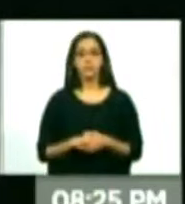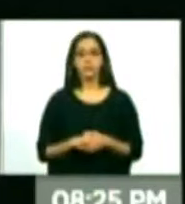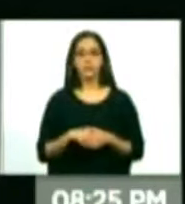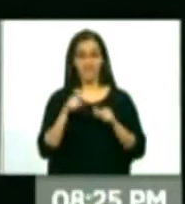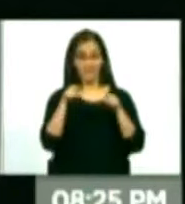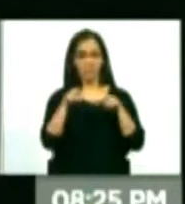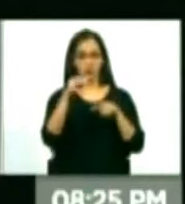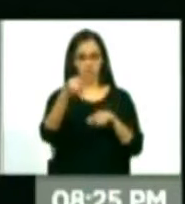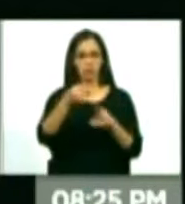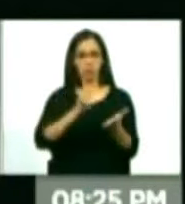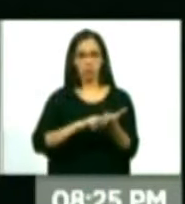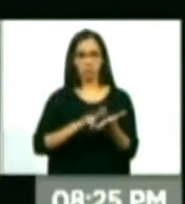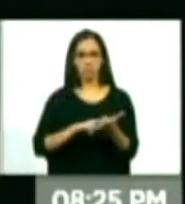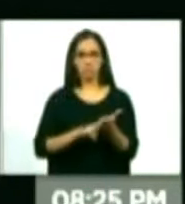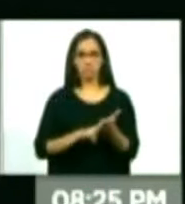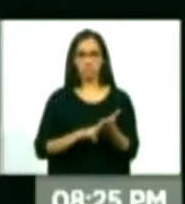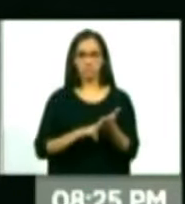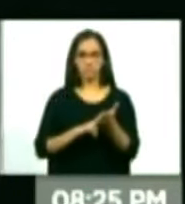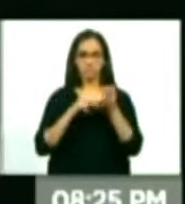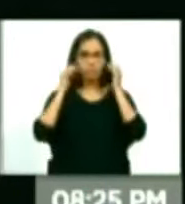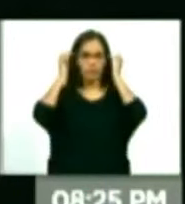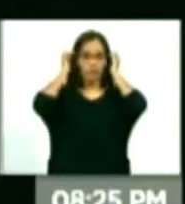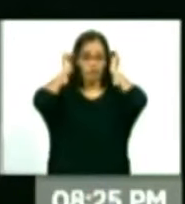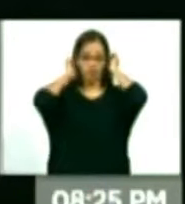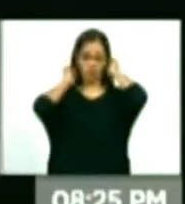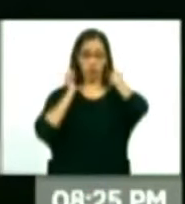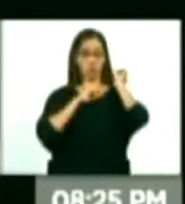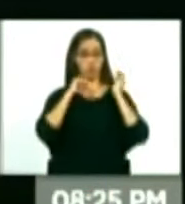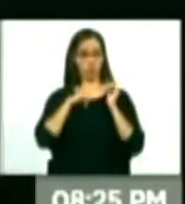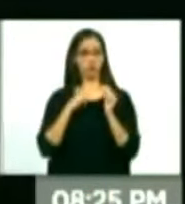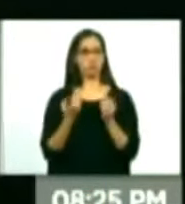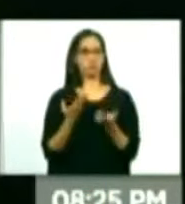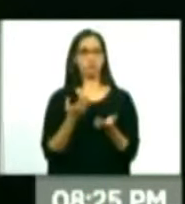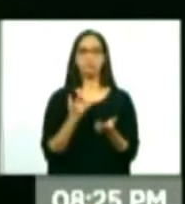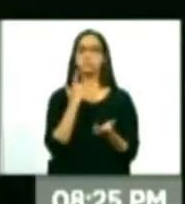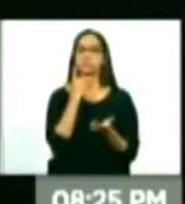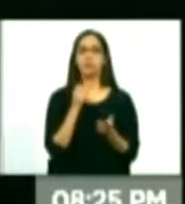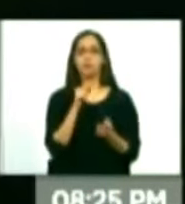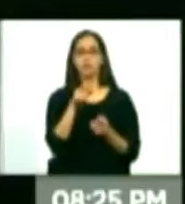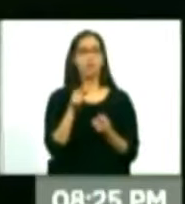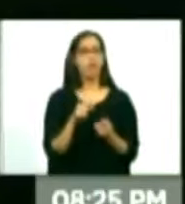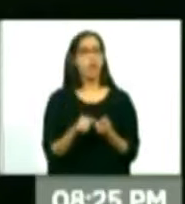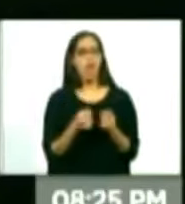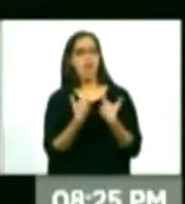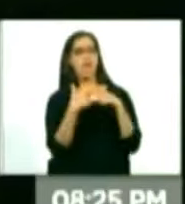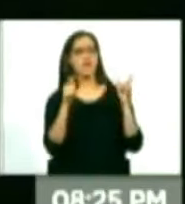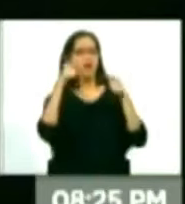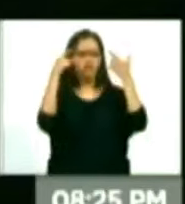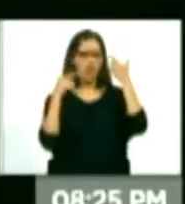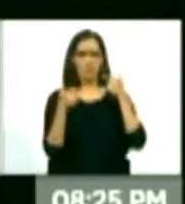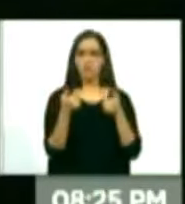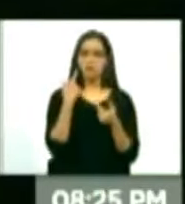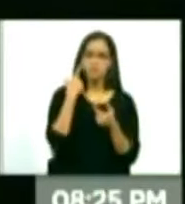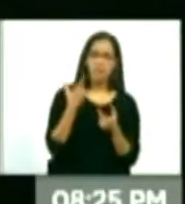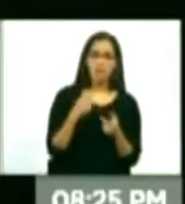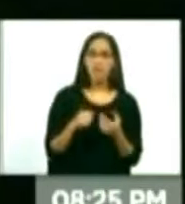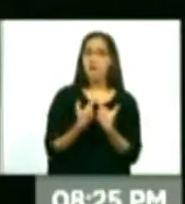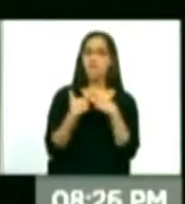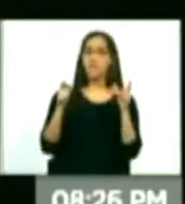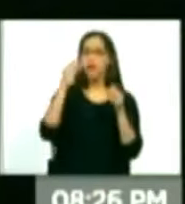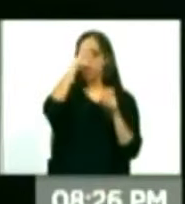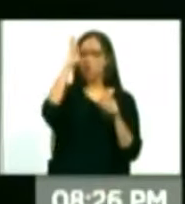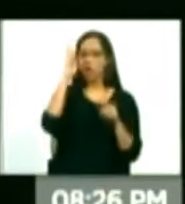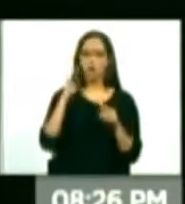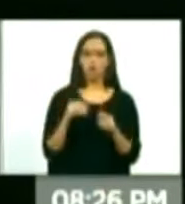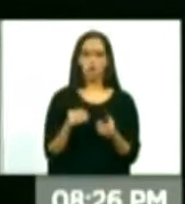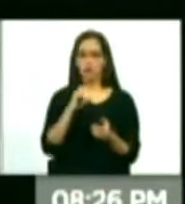es una realidad, y nosotros nos alzamos y ustedes nunca vieron, liberen a Hugo. Aquí en Monagas nunca vieron ustedes, liberen a Diosdado, que venía la